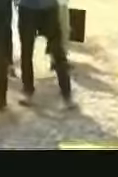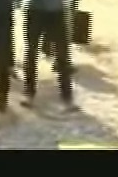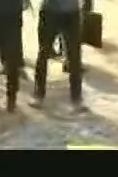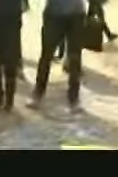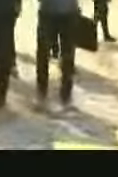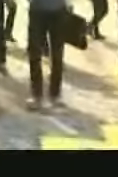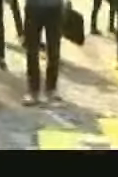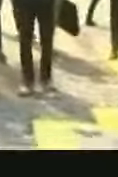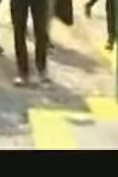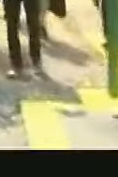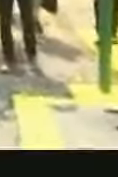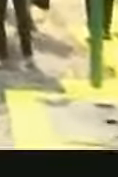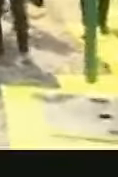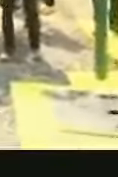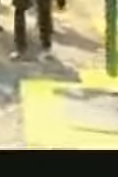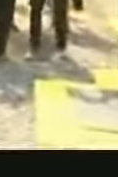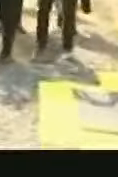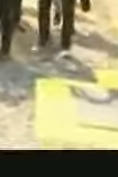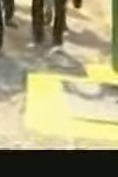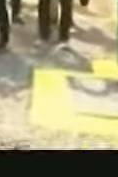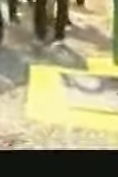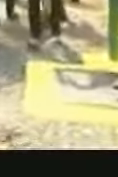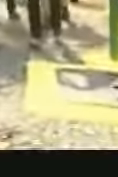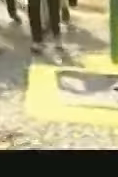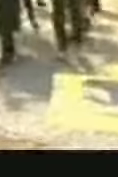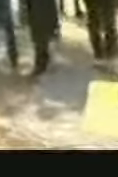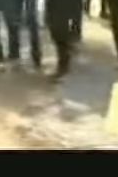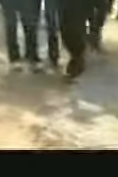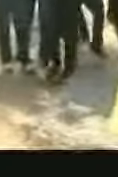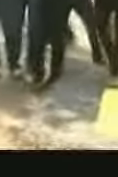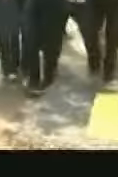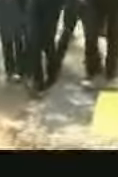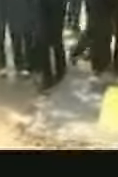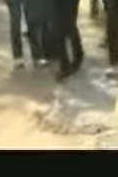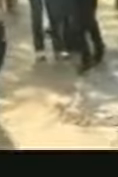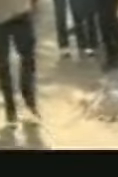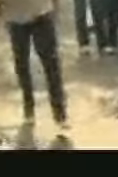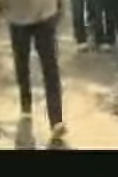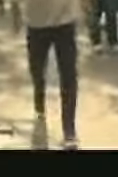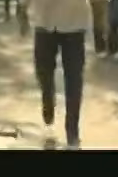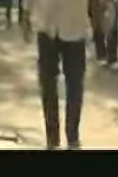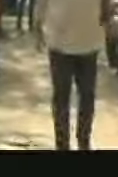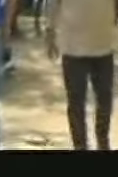Vamos a encontrarnos, vénganse. Acompáñame, Julio, Silita.